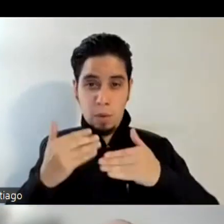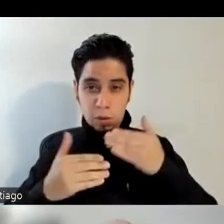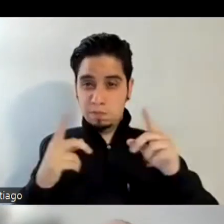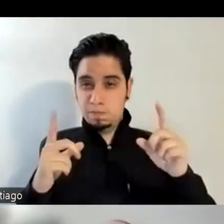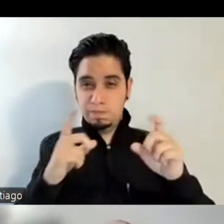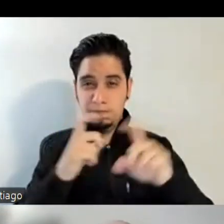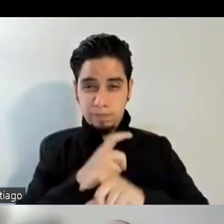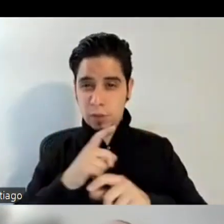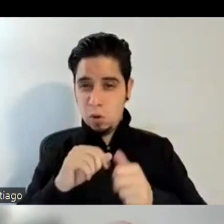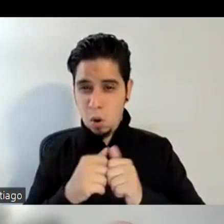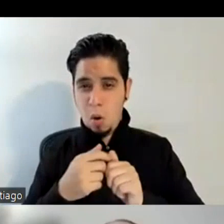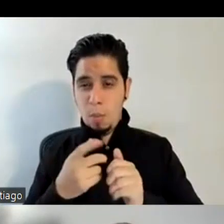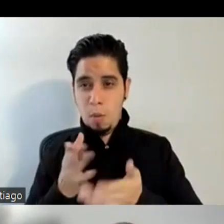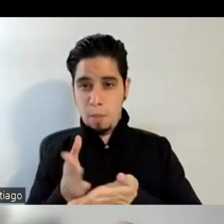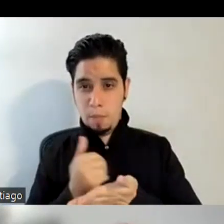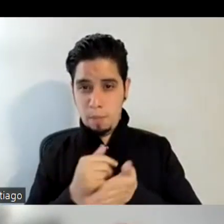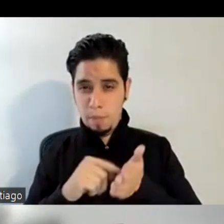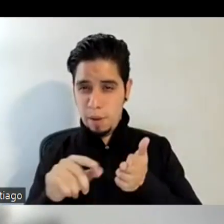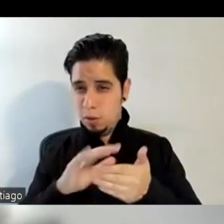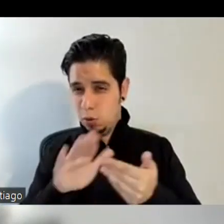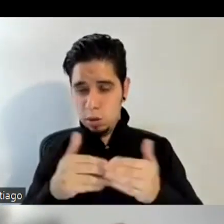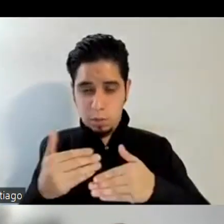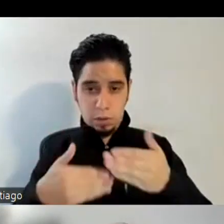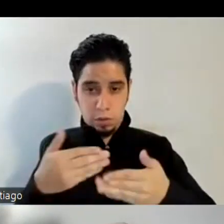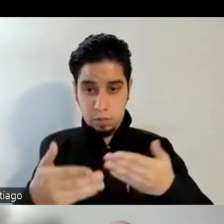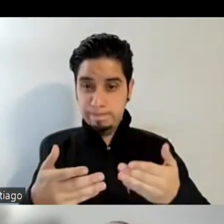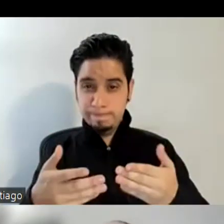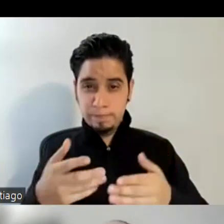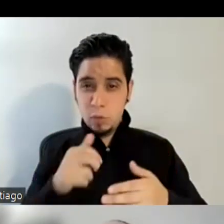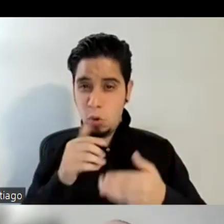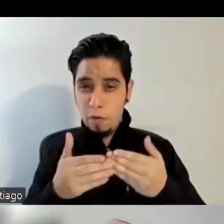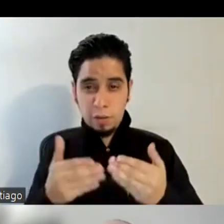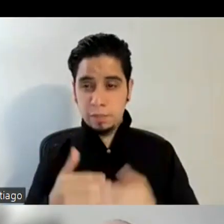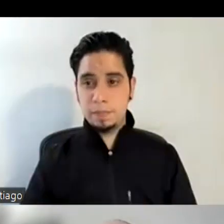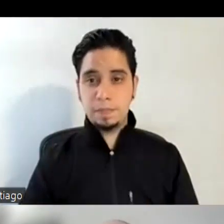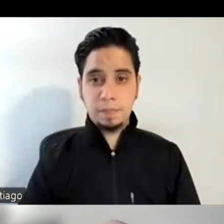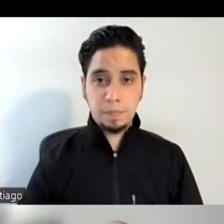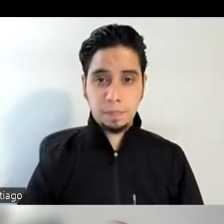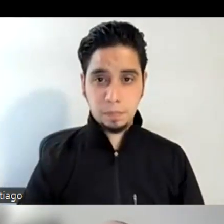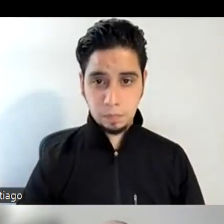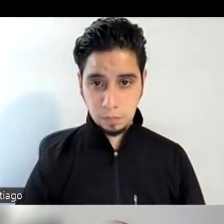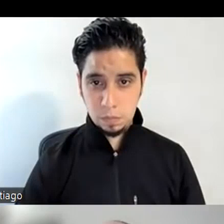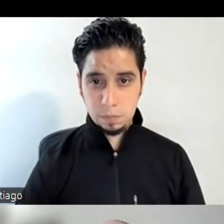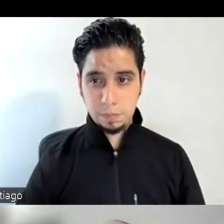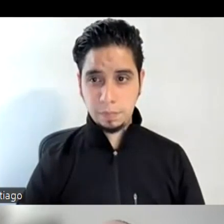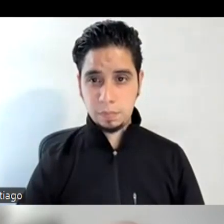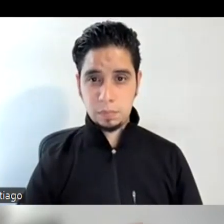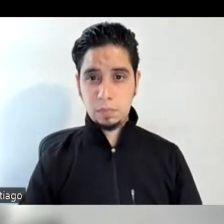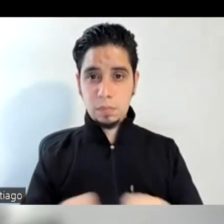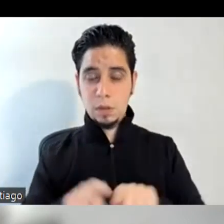de financiar todo este andamiaje al aire libre. Y de producto. Sin contar la incertidumbre de un